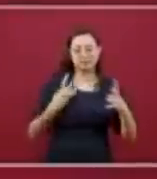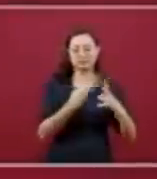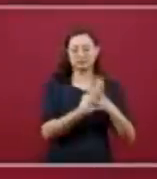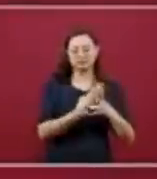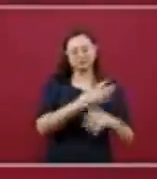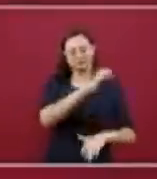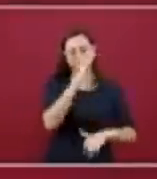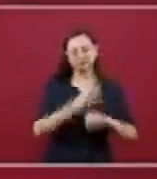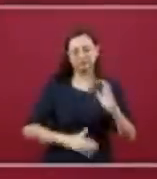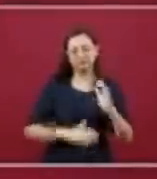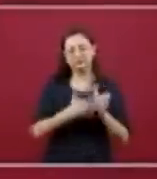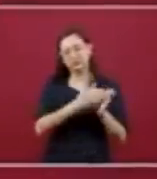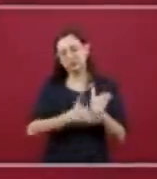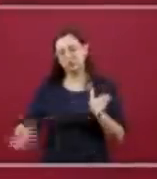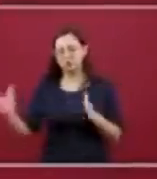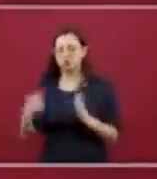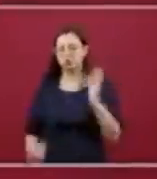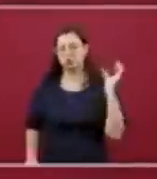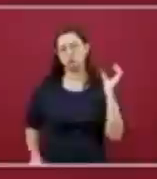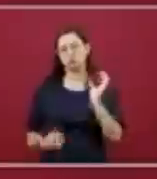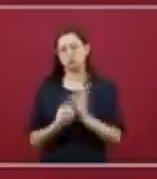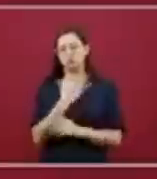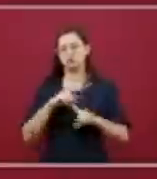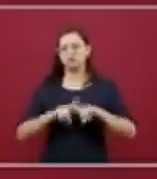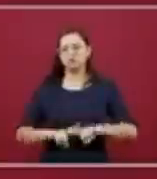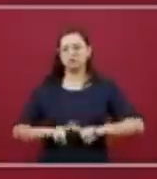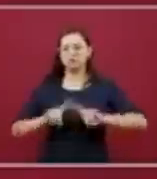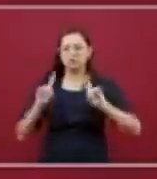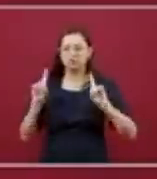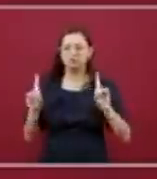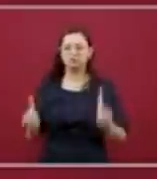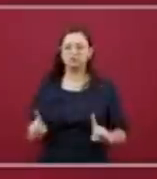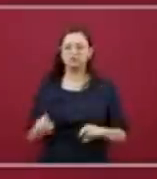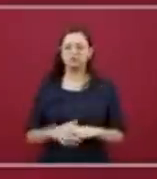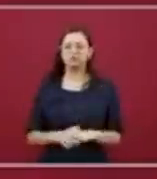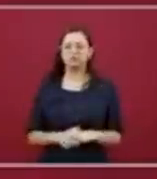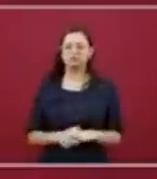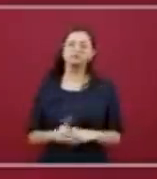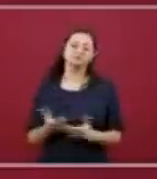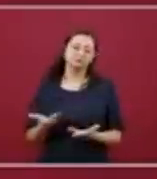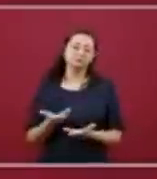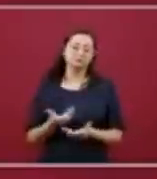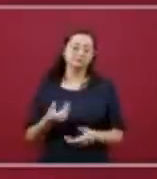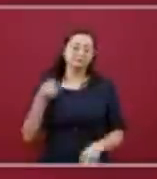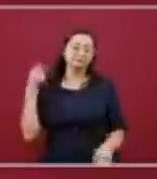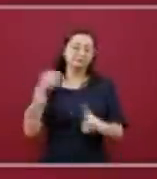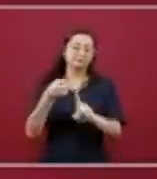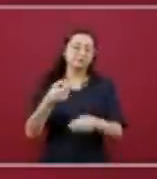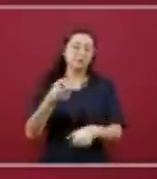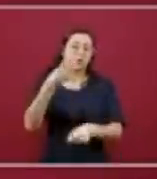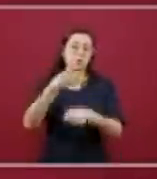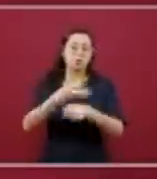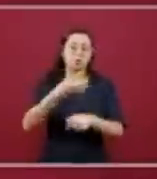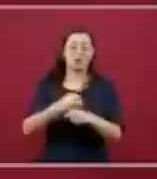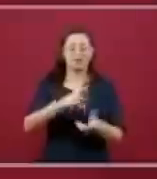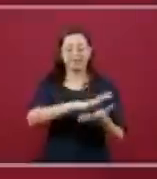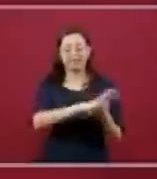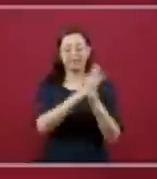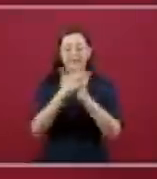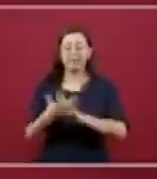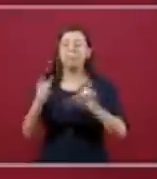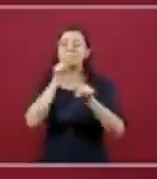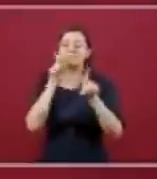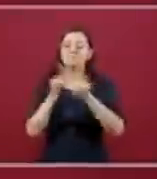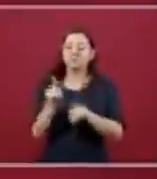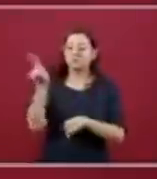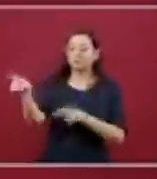etapa diferente en esta casualmente cuarta transformación y cuarta etapa en